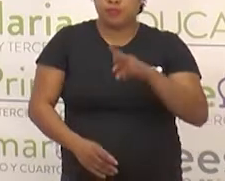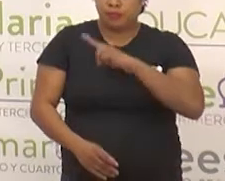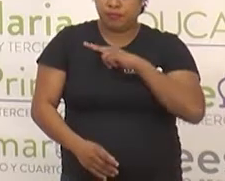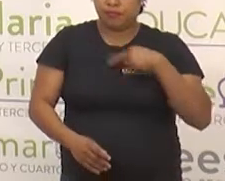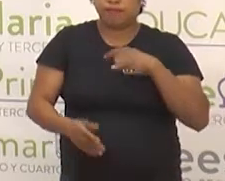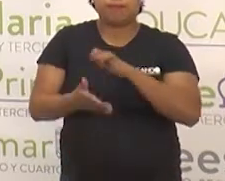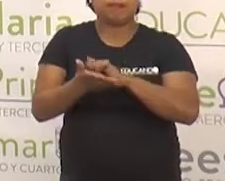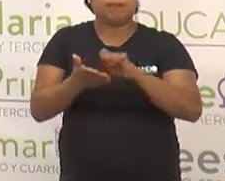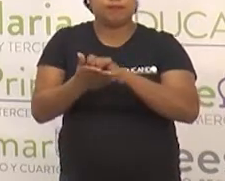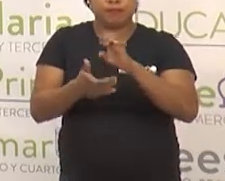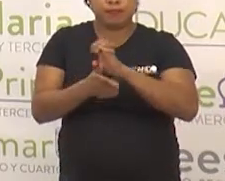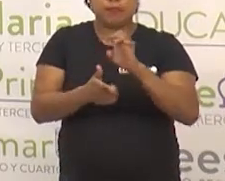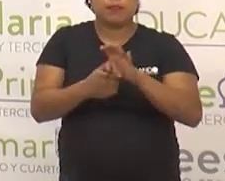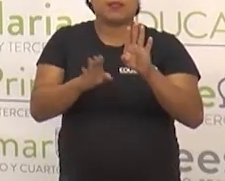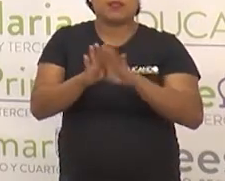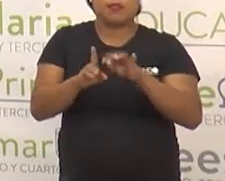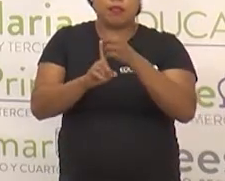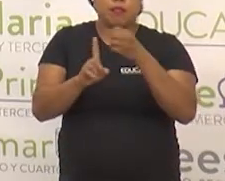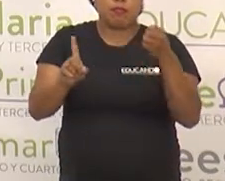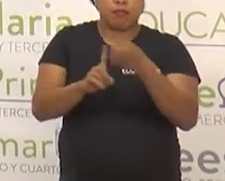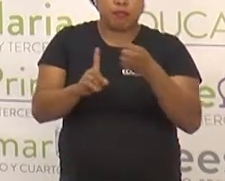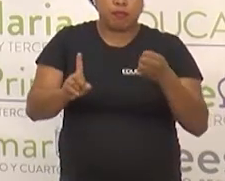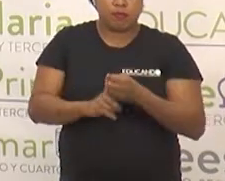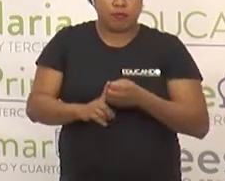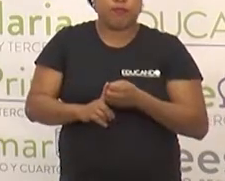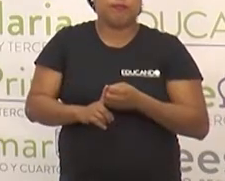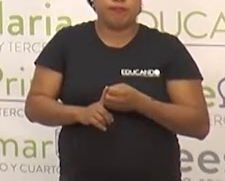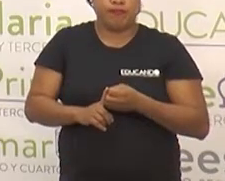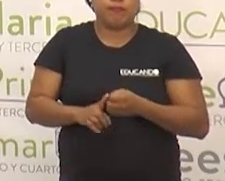Vamos a escribir entonces la oración.